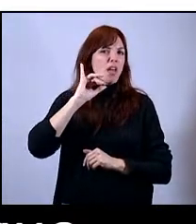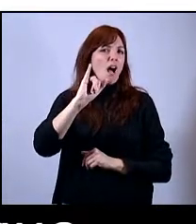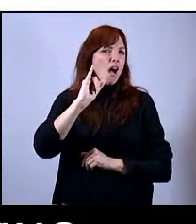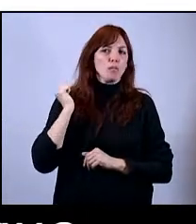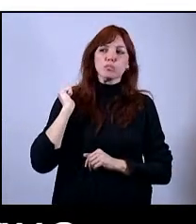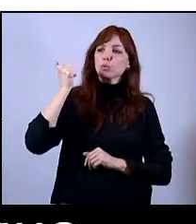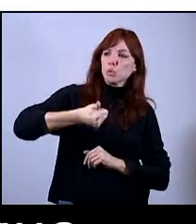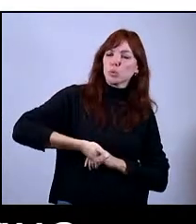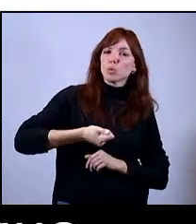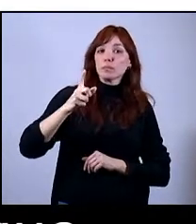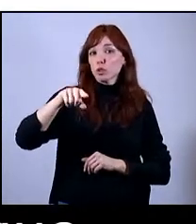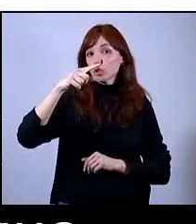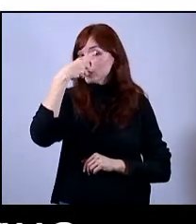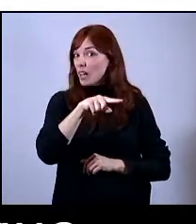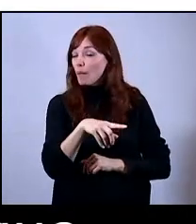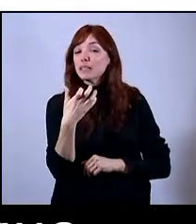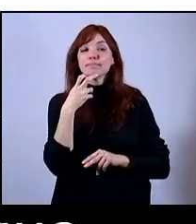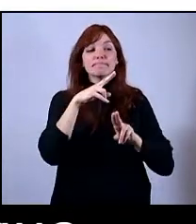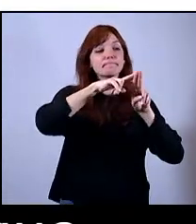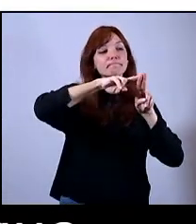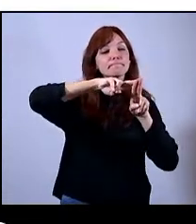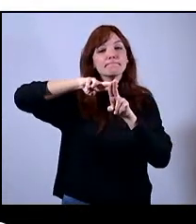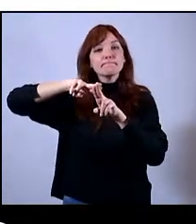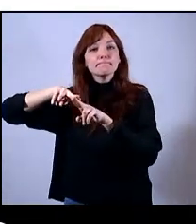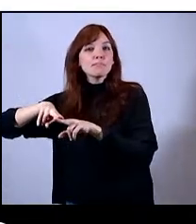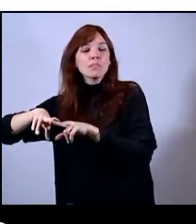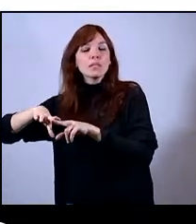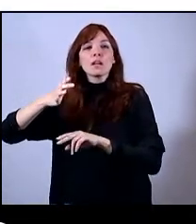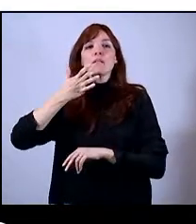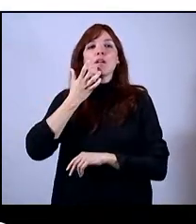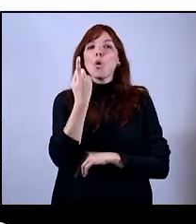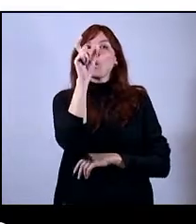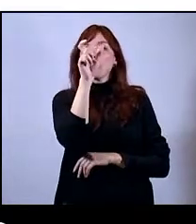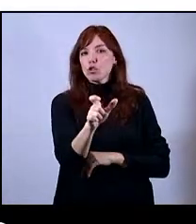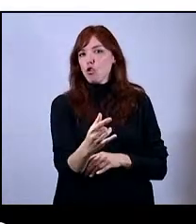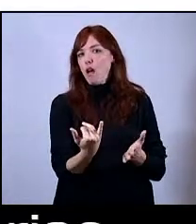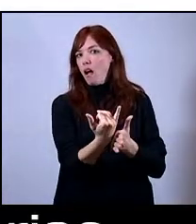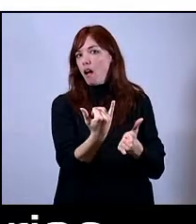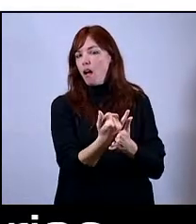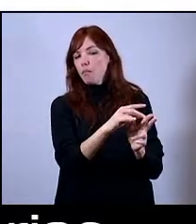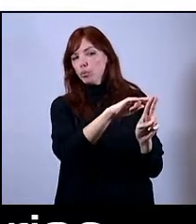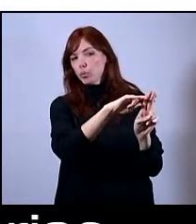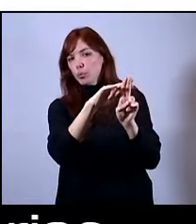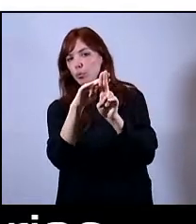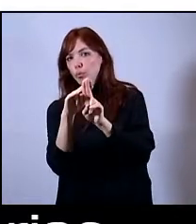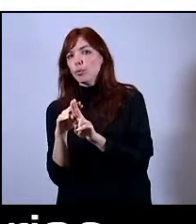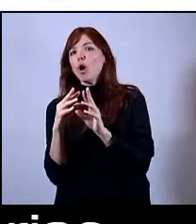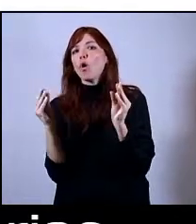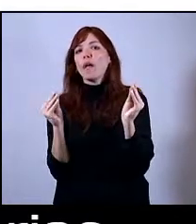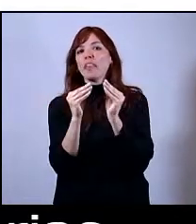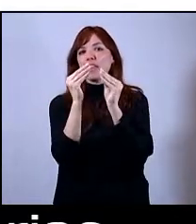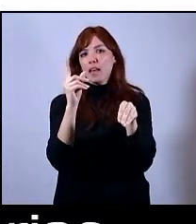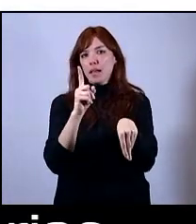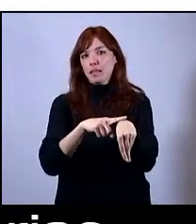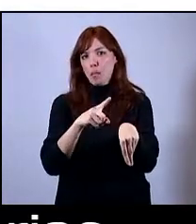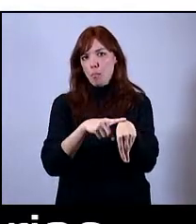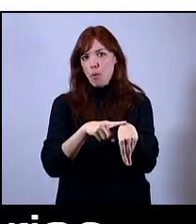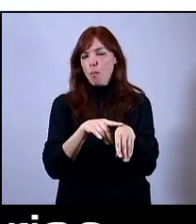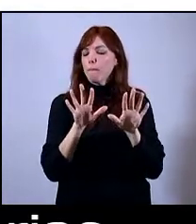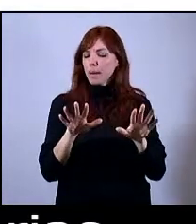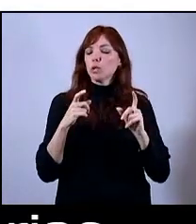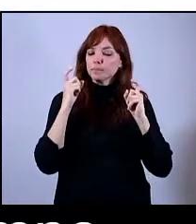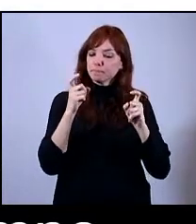saben que cuando hay que inspeccionar varias cosas a un mismo agricultor se hacen coincidir en el tiempo, pero aún así